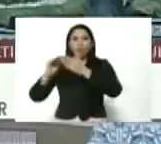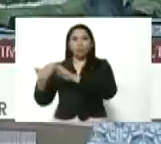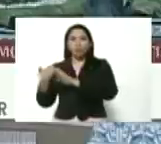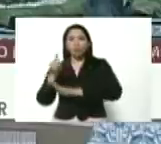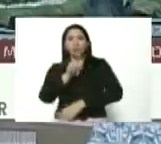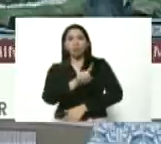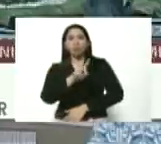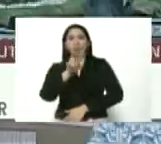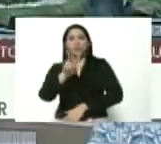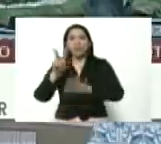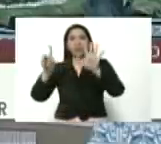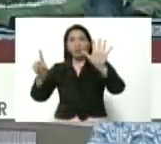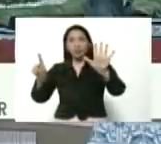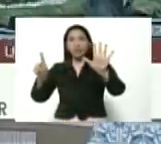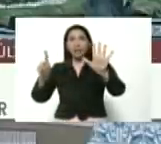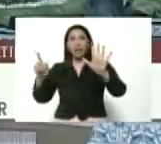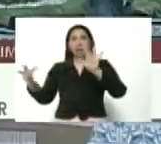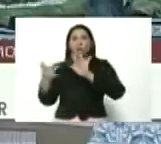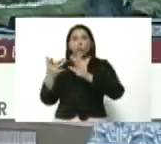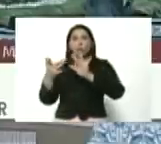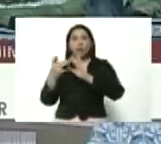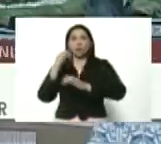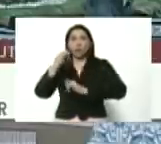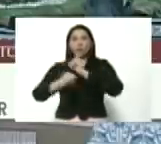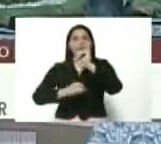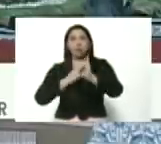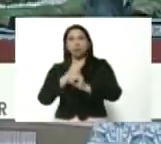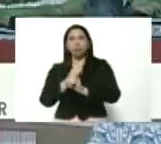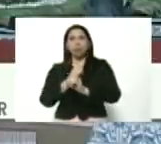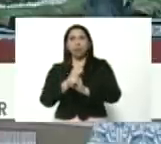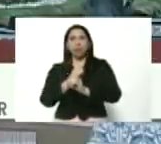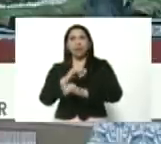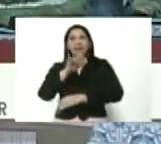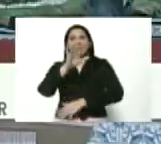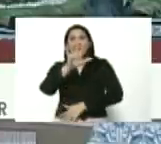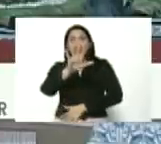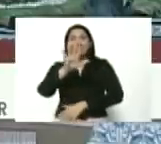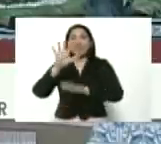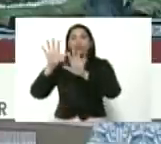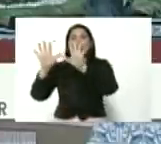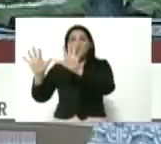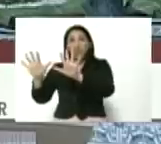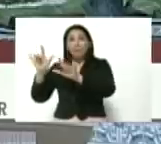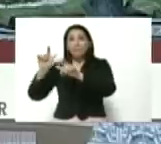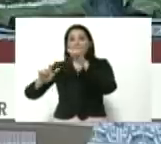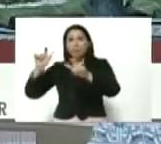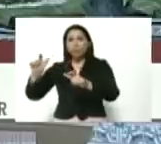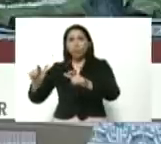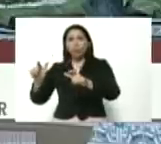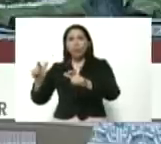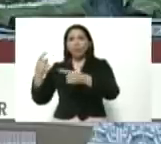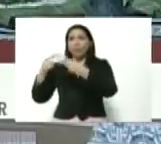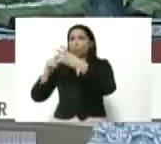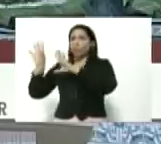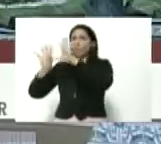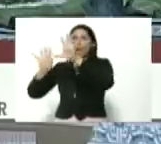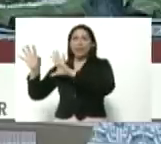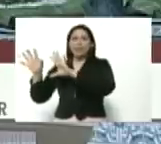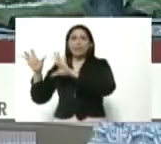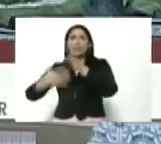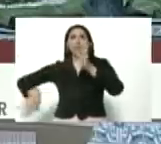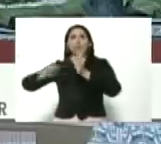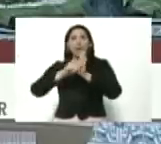126 son de contacto internacional y 510 casos son importados que dan